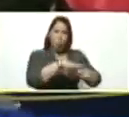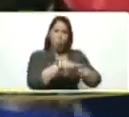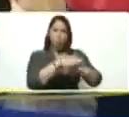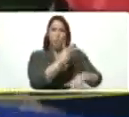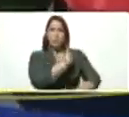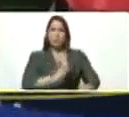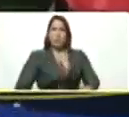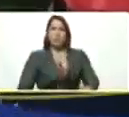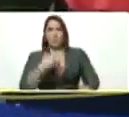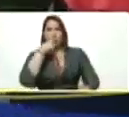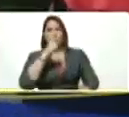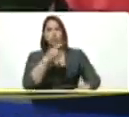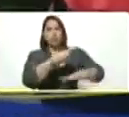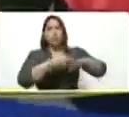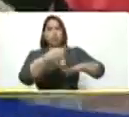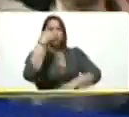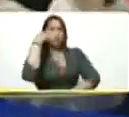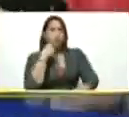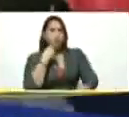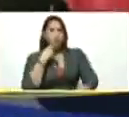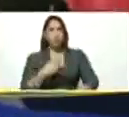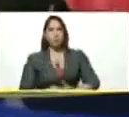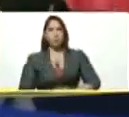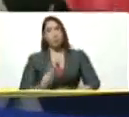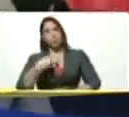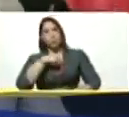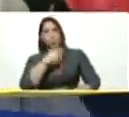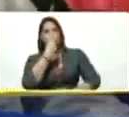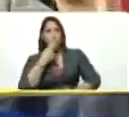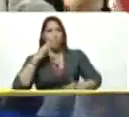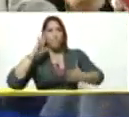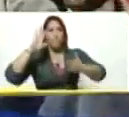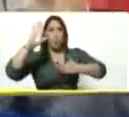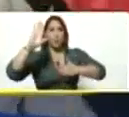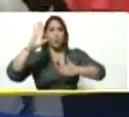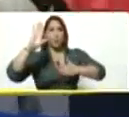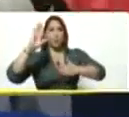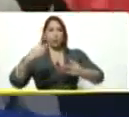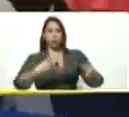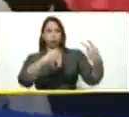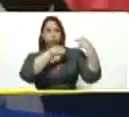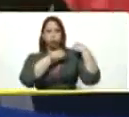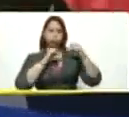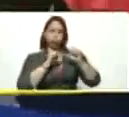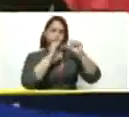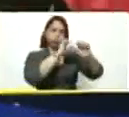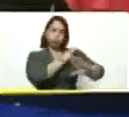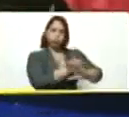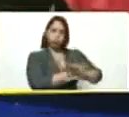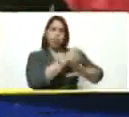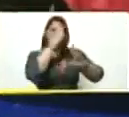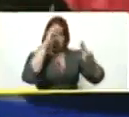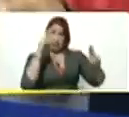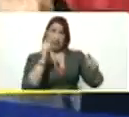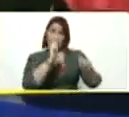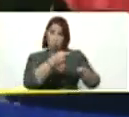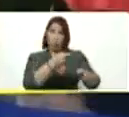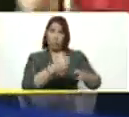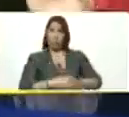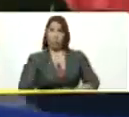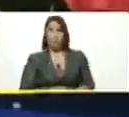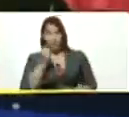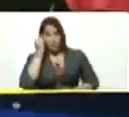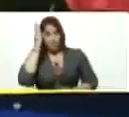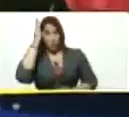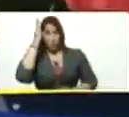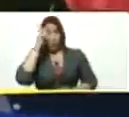Maduro, del gobierno bolivariano y nuestro compromiso para seguir fortaleciendo. Hay que reconocer, presidente, la capacidad